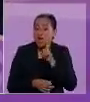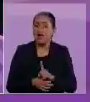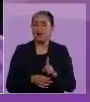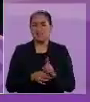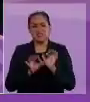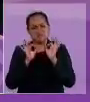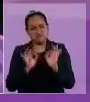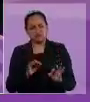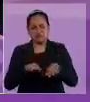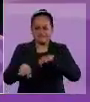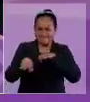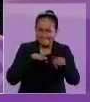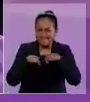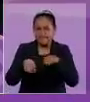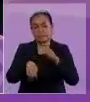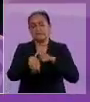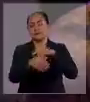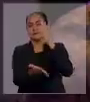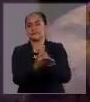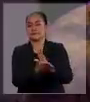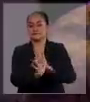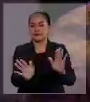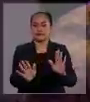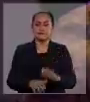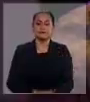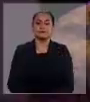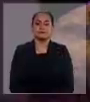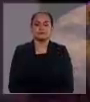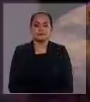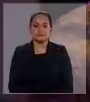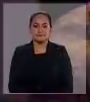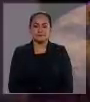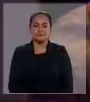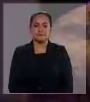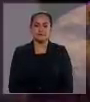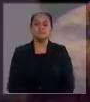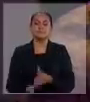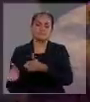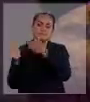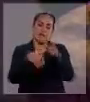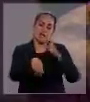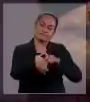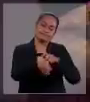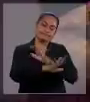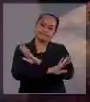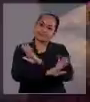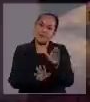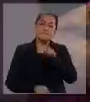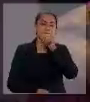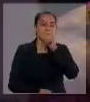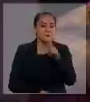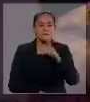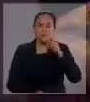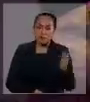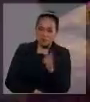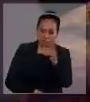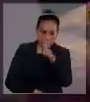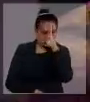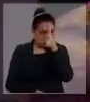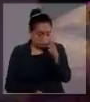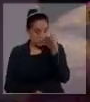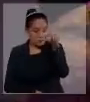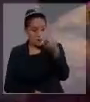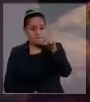Especialista. Candidato, tiene tiempo, candidato, ahorita regresamos con usted. Tiempo, sí. Candidato, lo agarró el tiempo. Le hago la misma pregunta a usted, candidato Mid. ¿Qué país